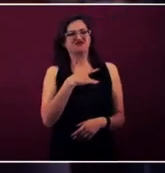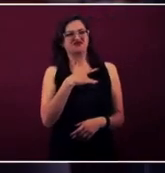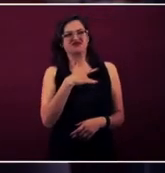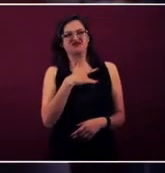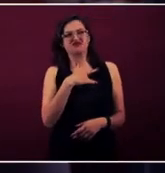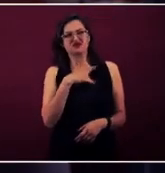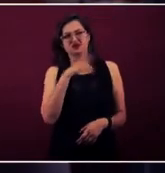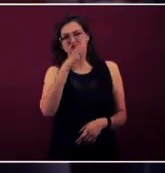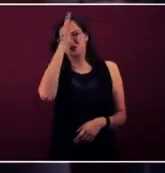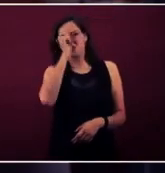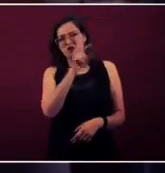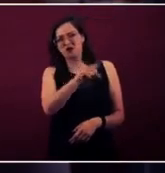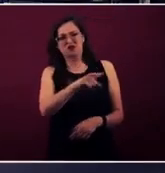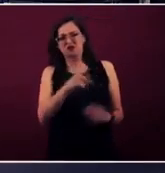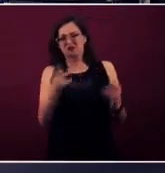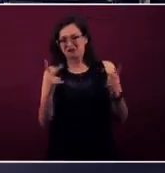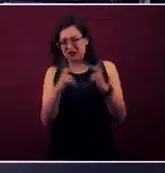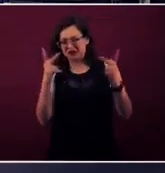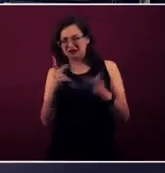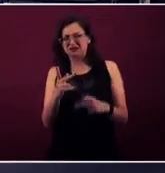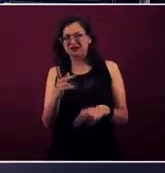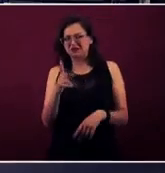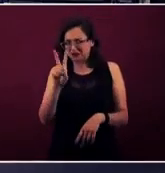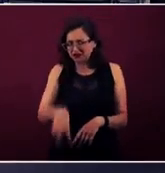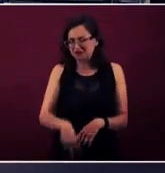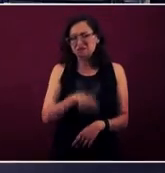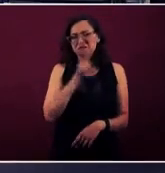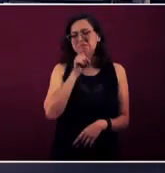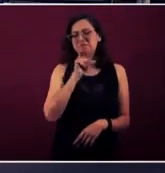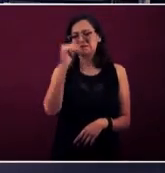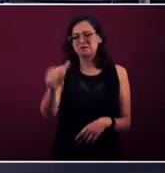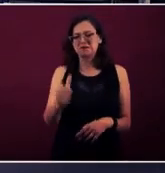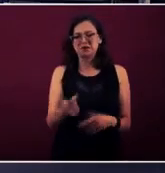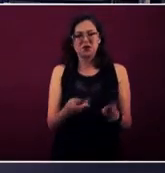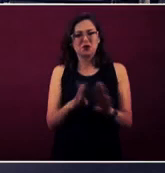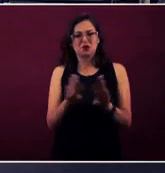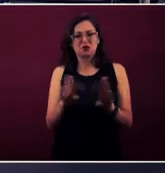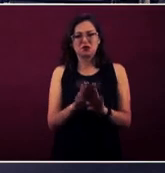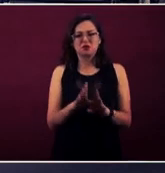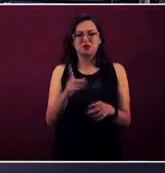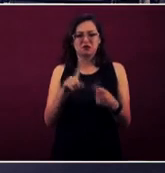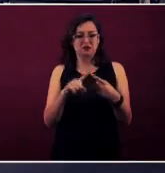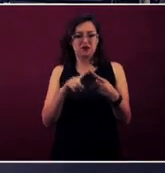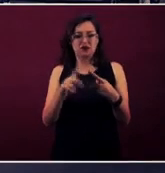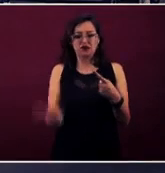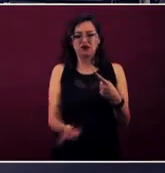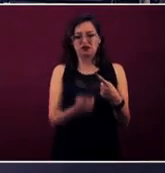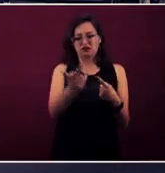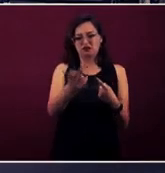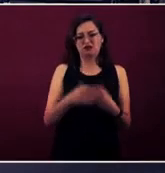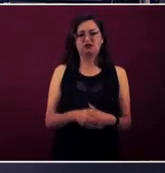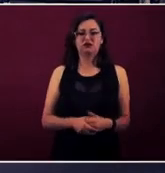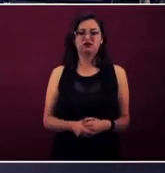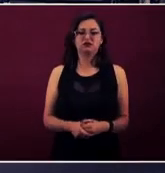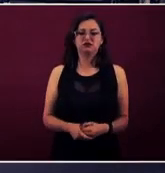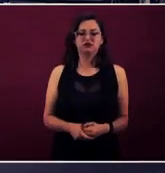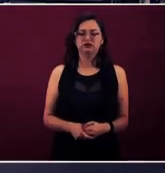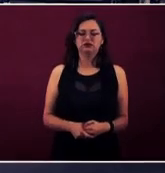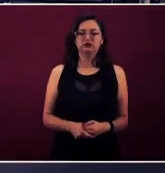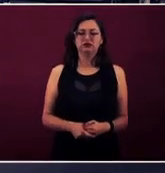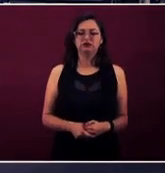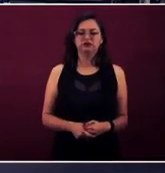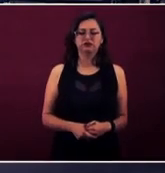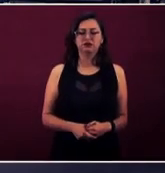dan la cifra real con autoridades federales. Esa sería mi primera pregunta. Bueno,